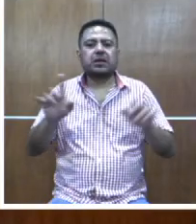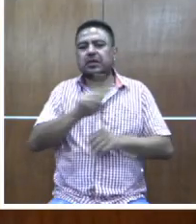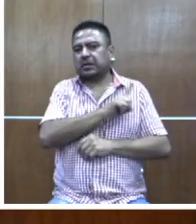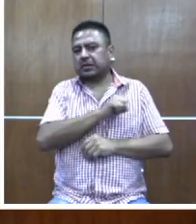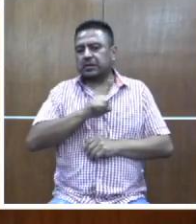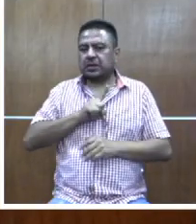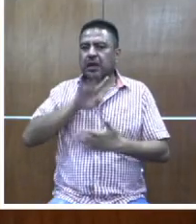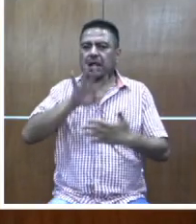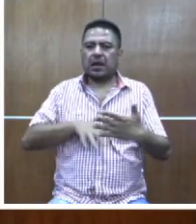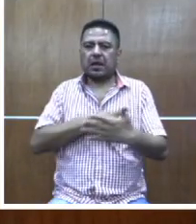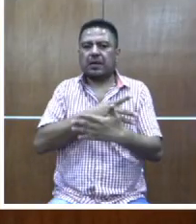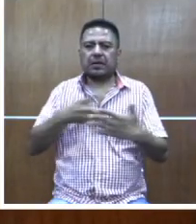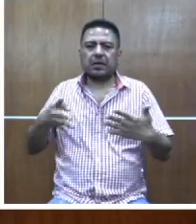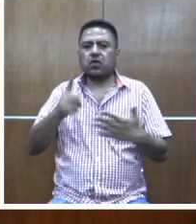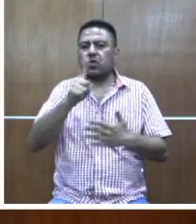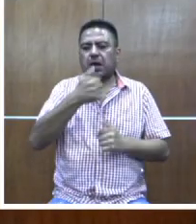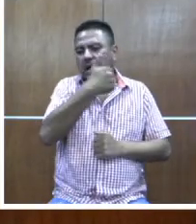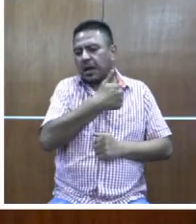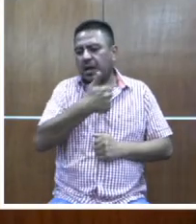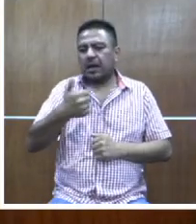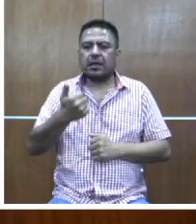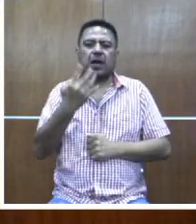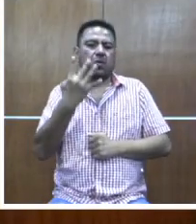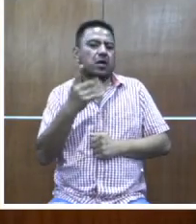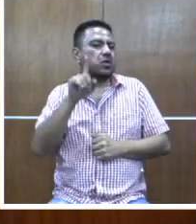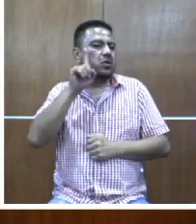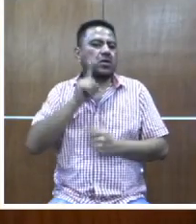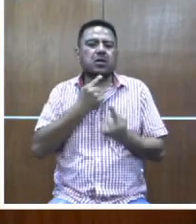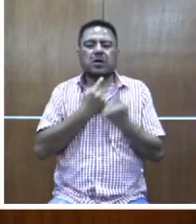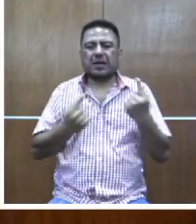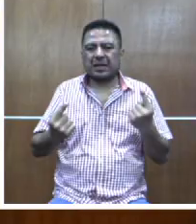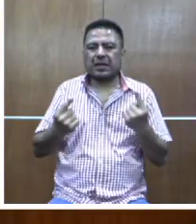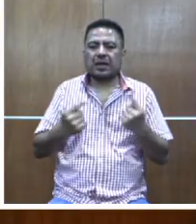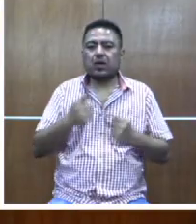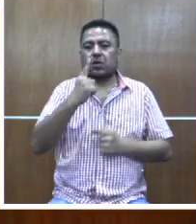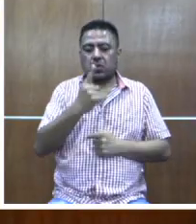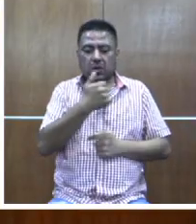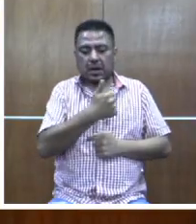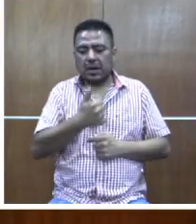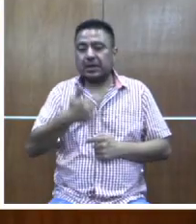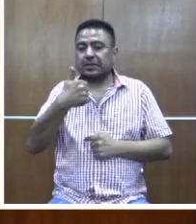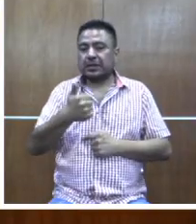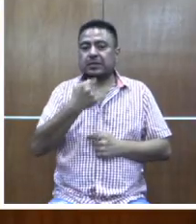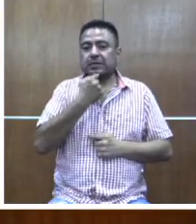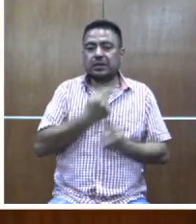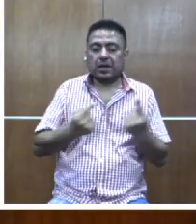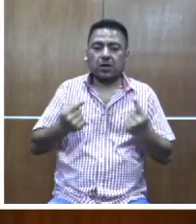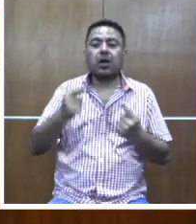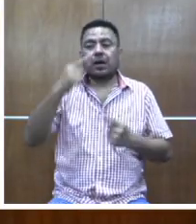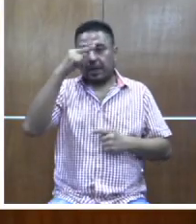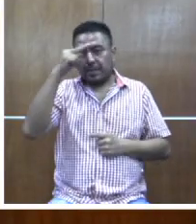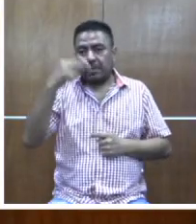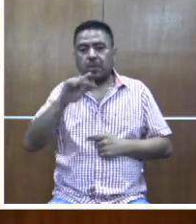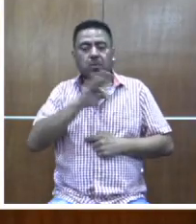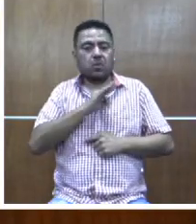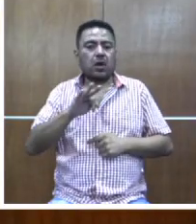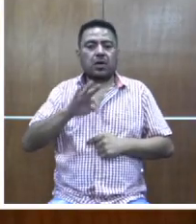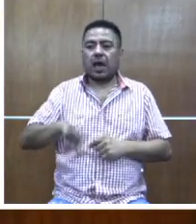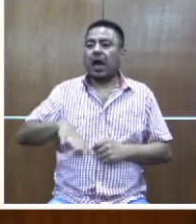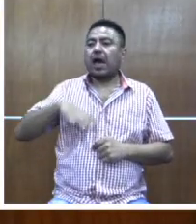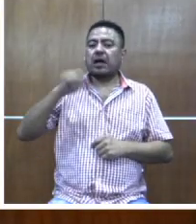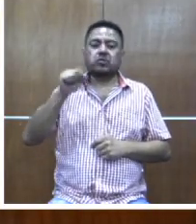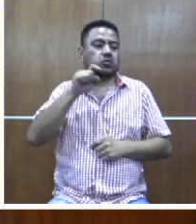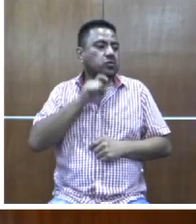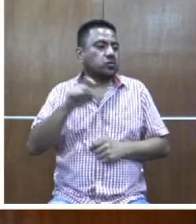la estadística que 1 de cada 4 niñas y 1 de cada 6 niños en México podrían sufrir